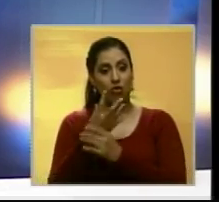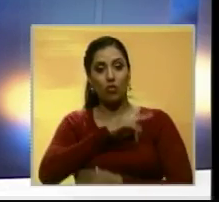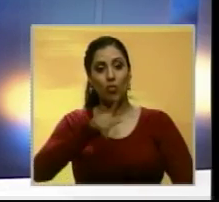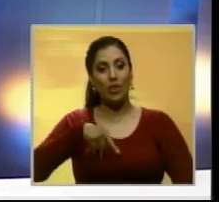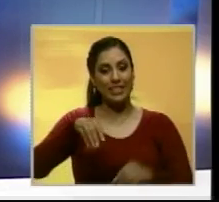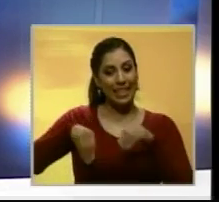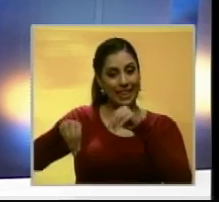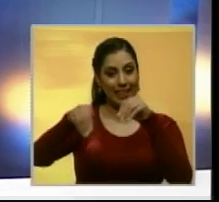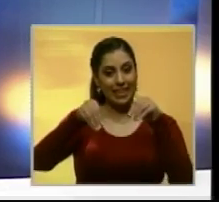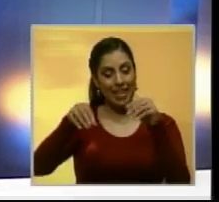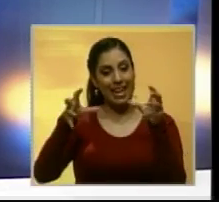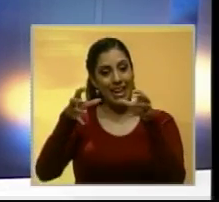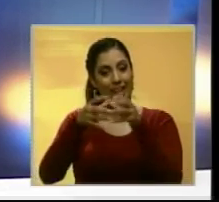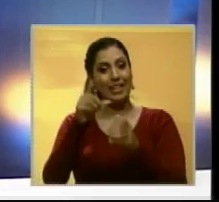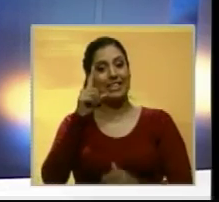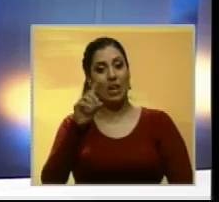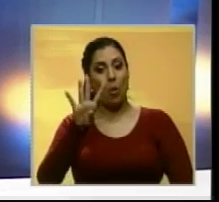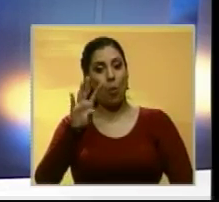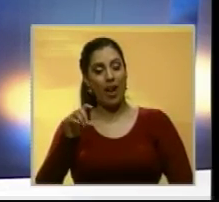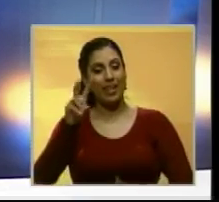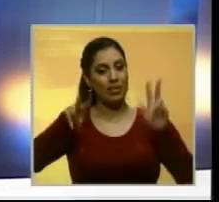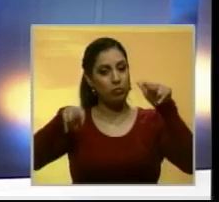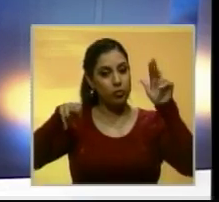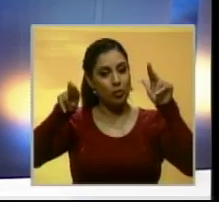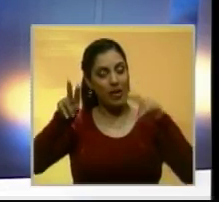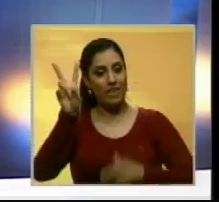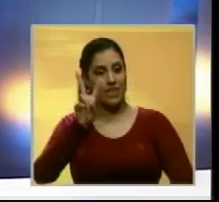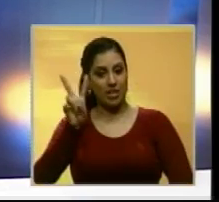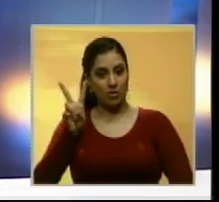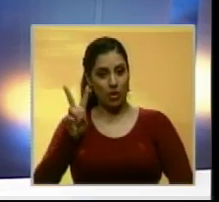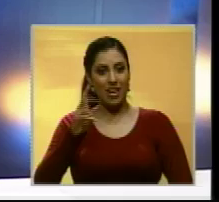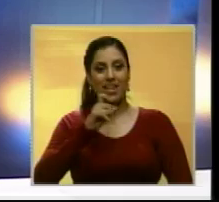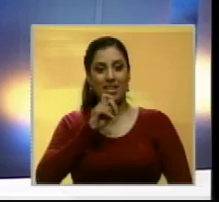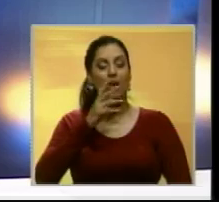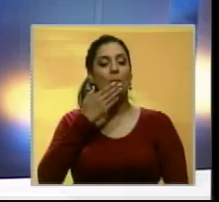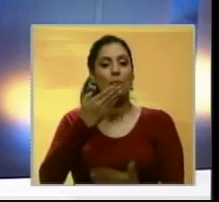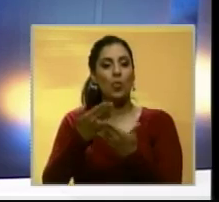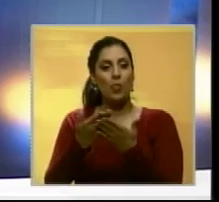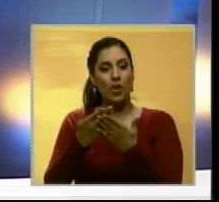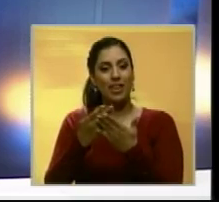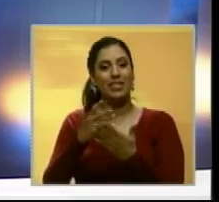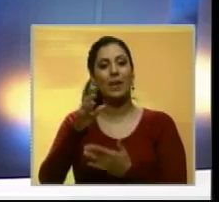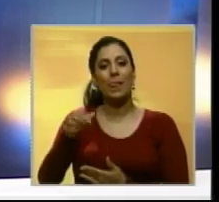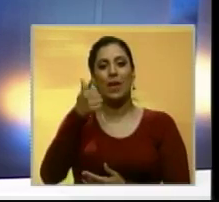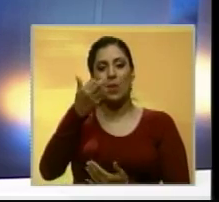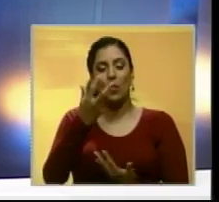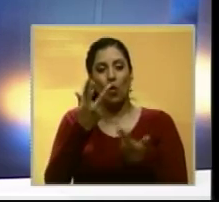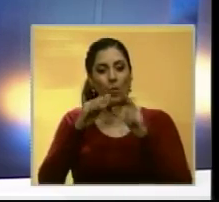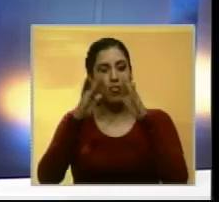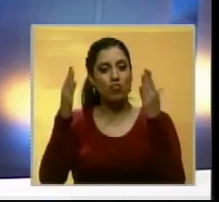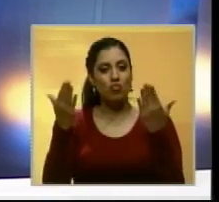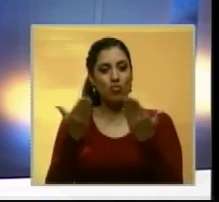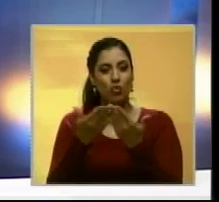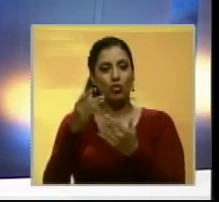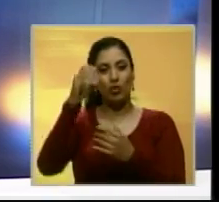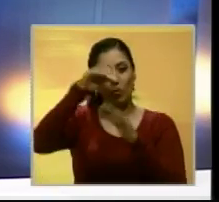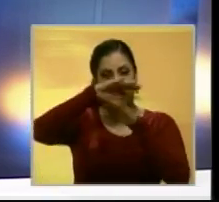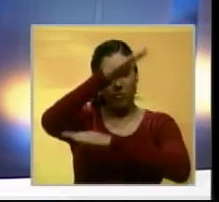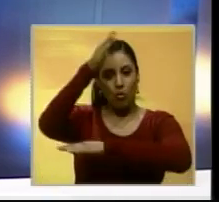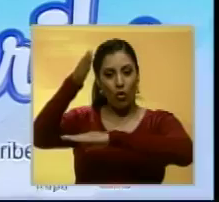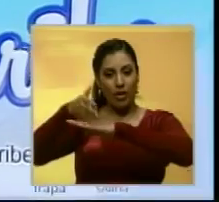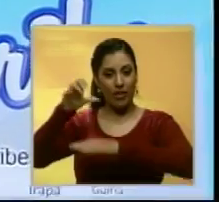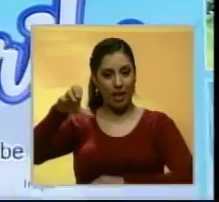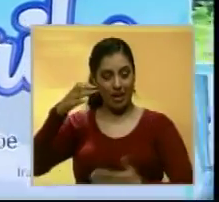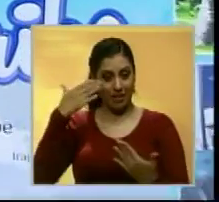Nuestra Tierra, reúne a 140 expositores venezolanos, quienes planean la cata más grande del mundo desde el Poliedro de